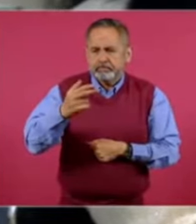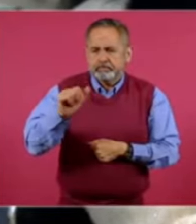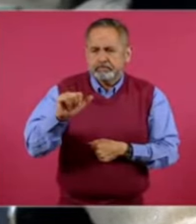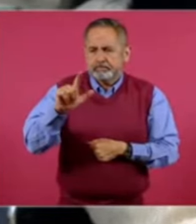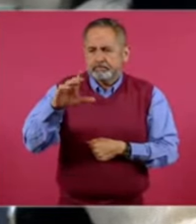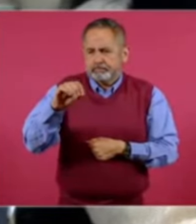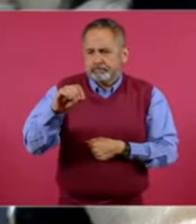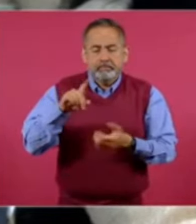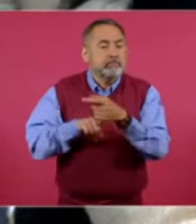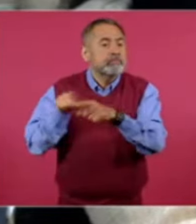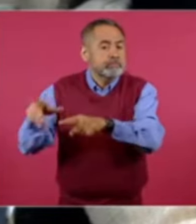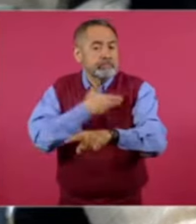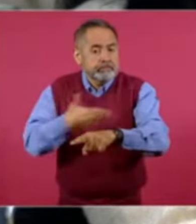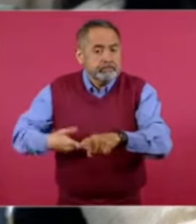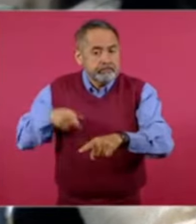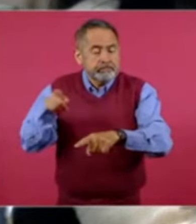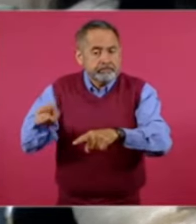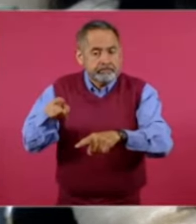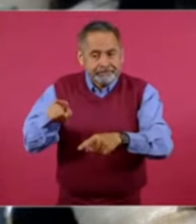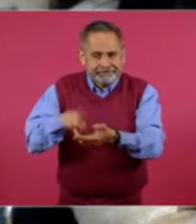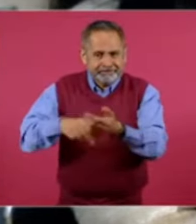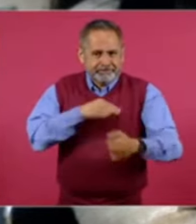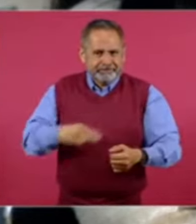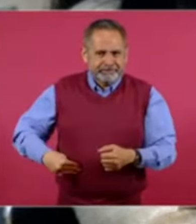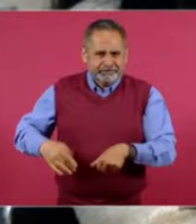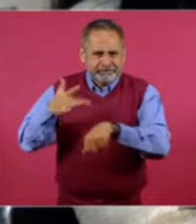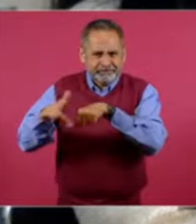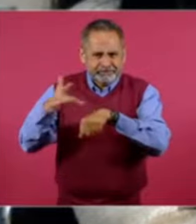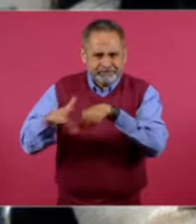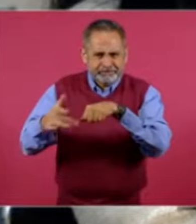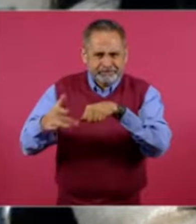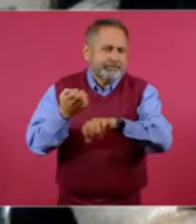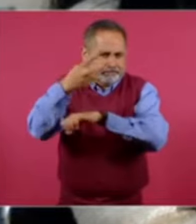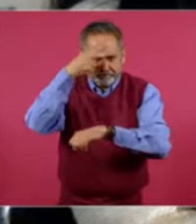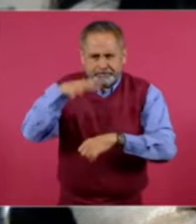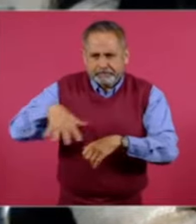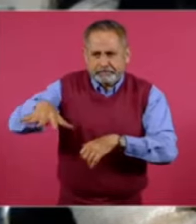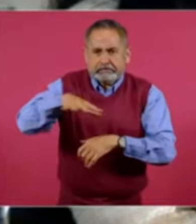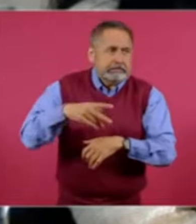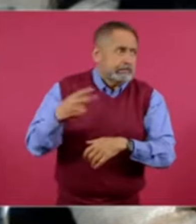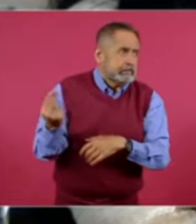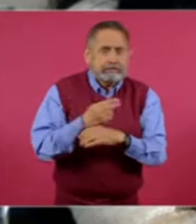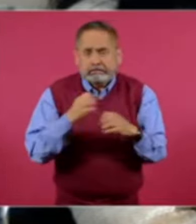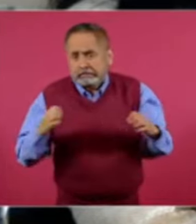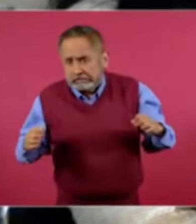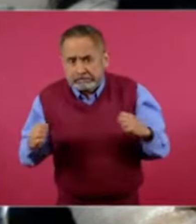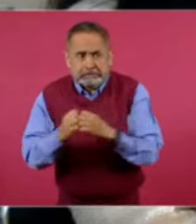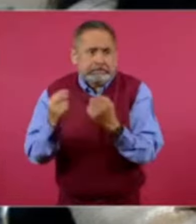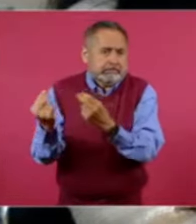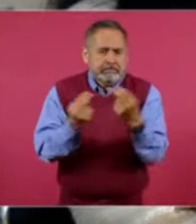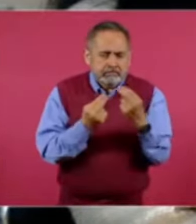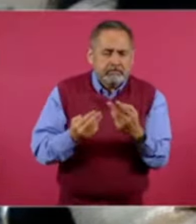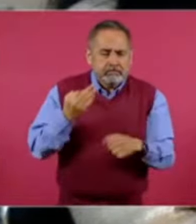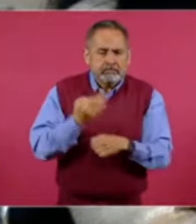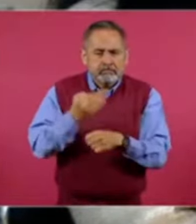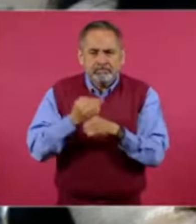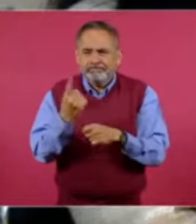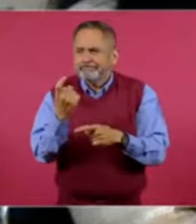propio presidente de ese municipio del Estado de México, dadas las condiciones que se viven ahora tras